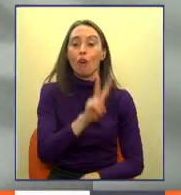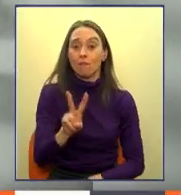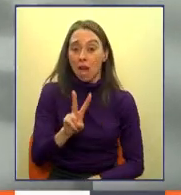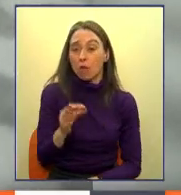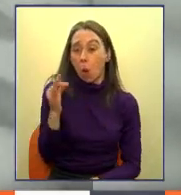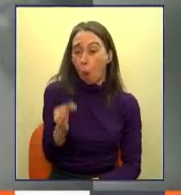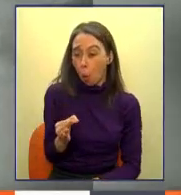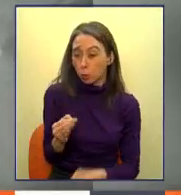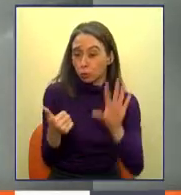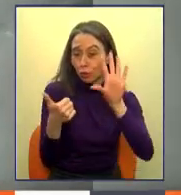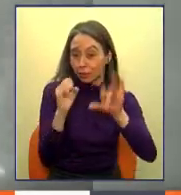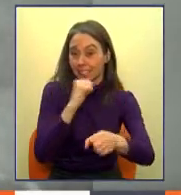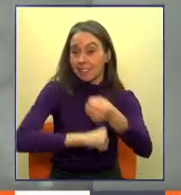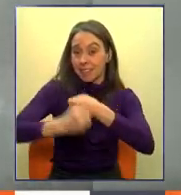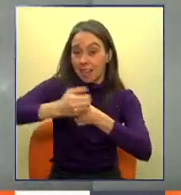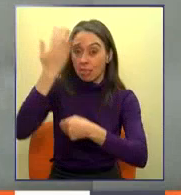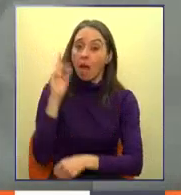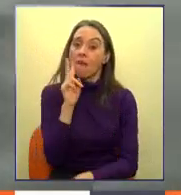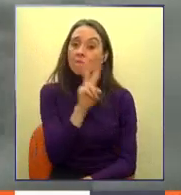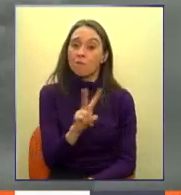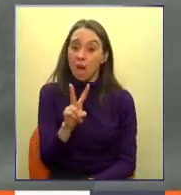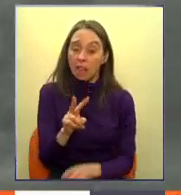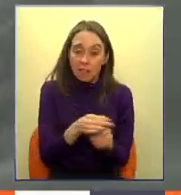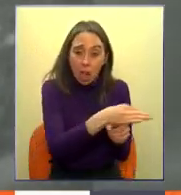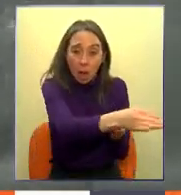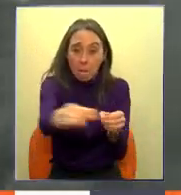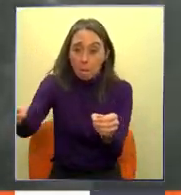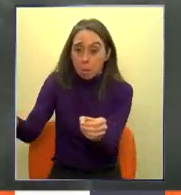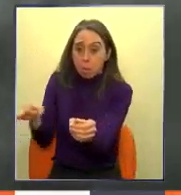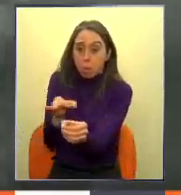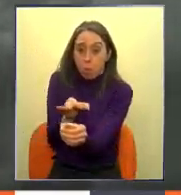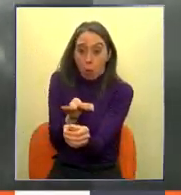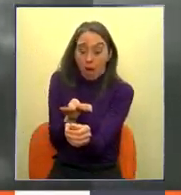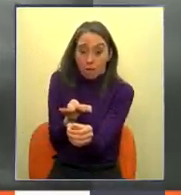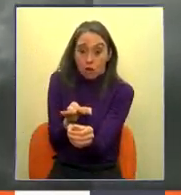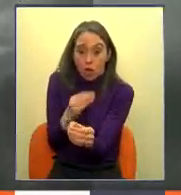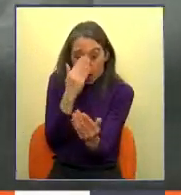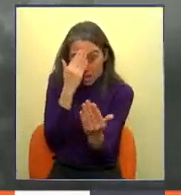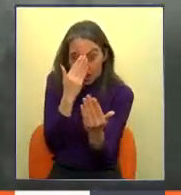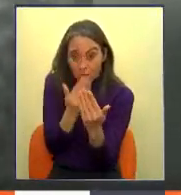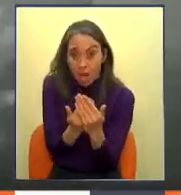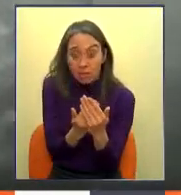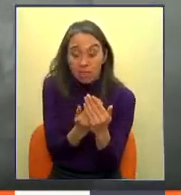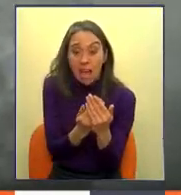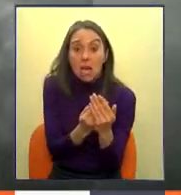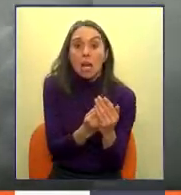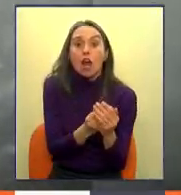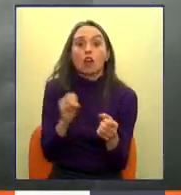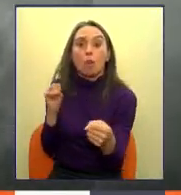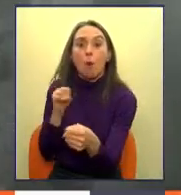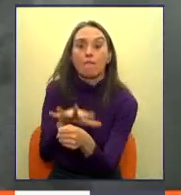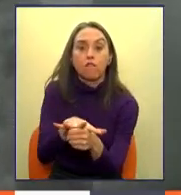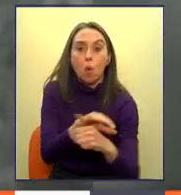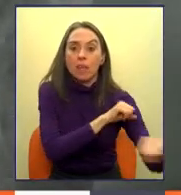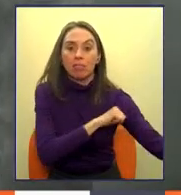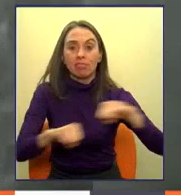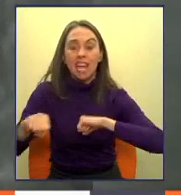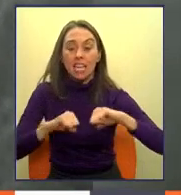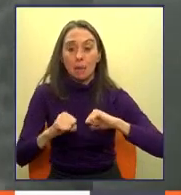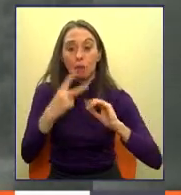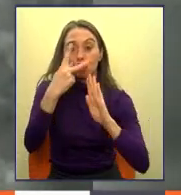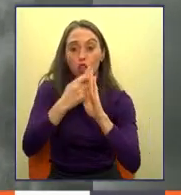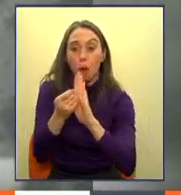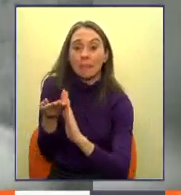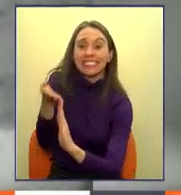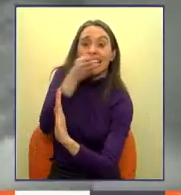Hace exactos 60 años, Valdivia y sus alrededores se aprontaban a enfrentar una de las últimas consecuencias del terremoto que dos meses